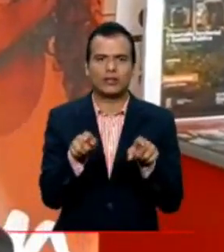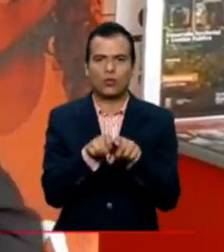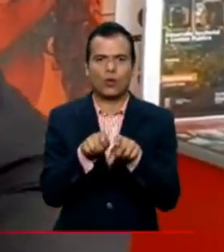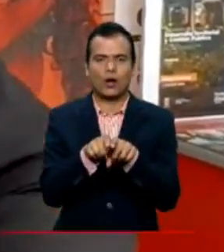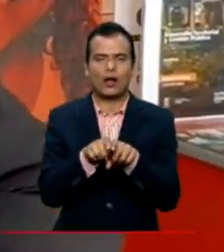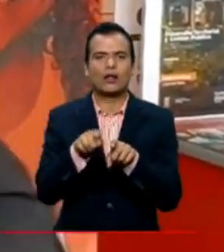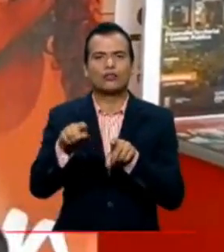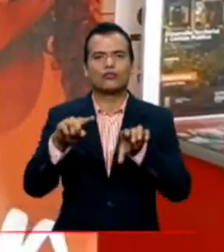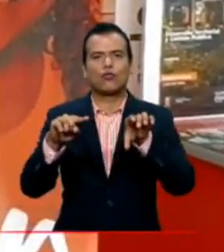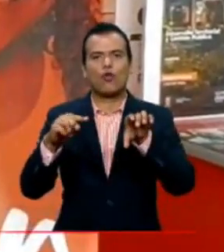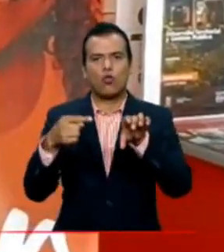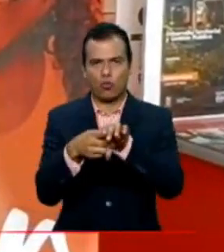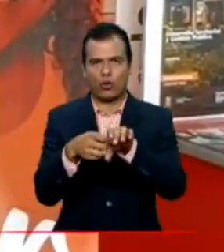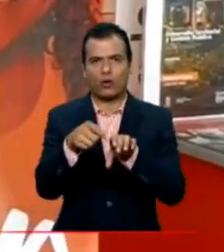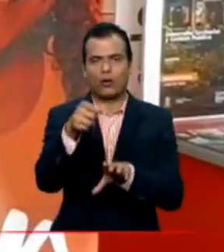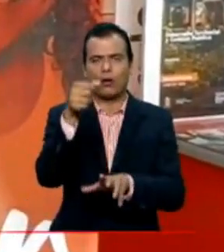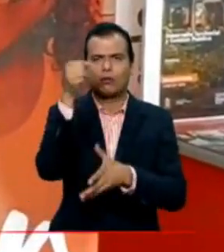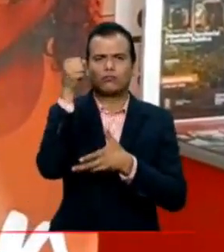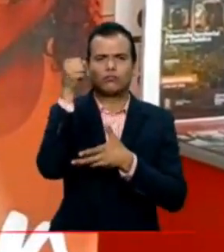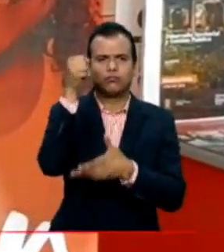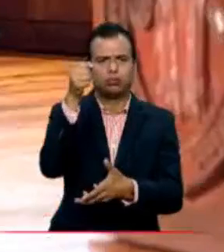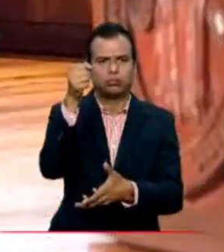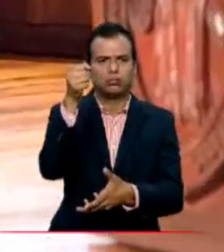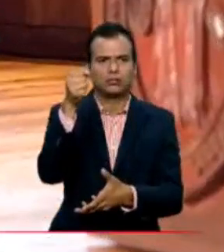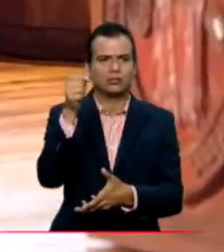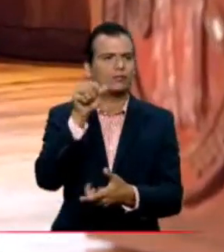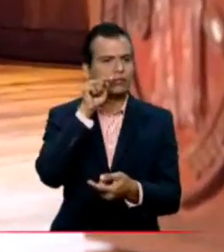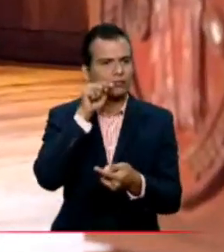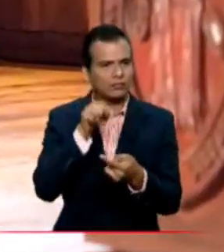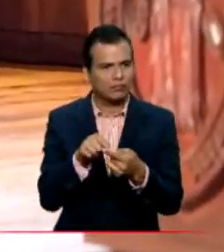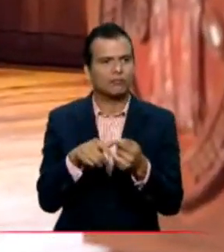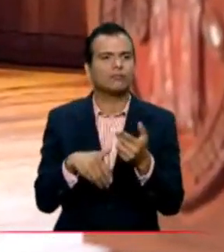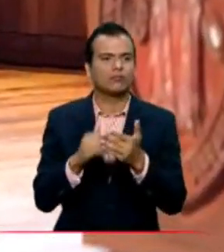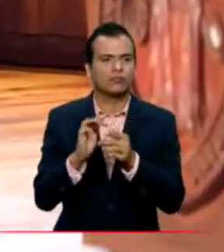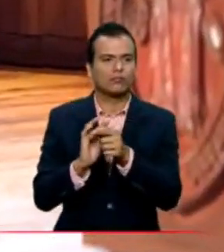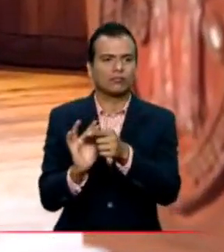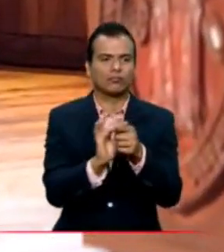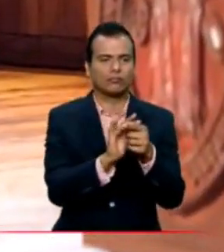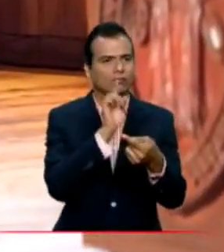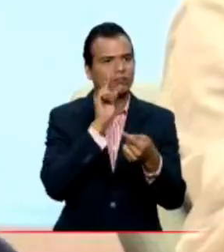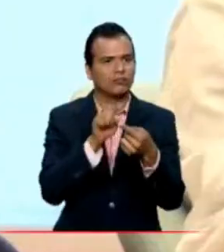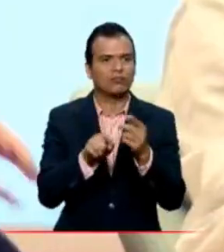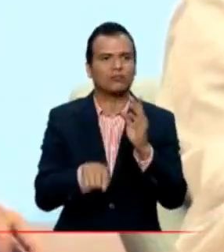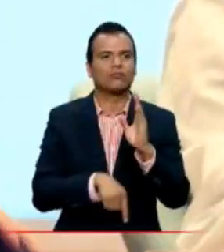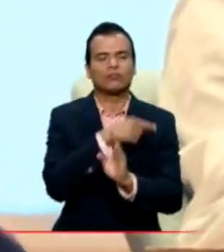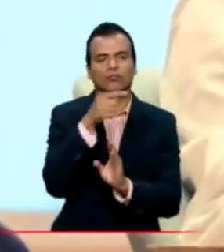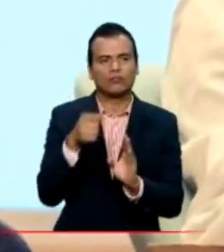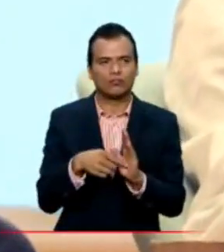caso, Cali va a aportar una gran cantidad de recursos para beneficiar el desarrollo de